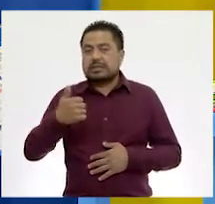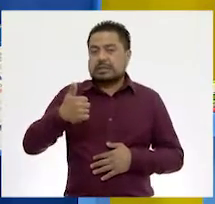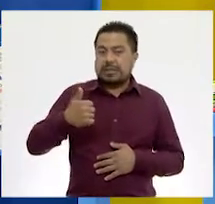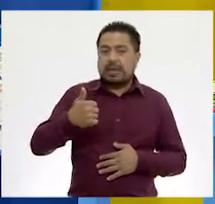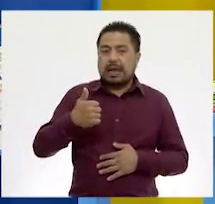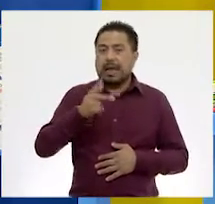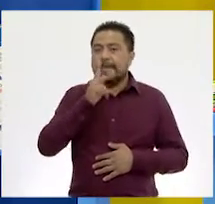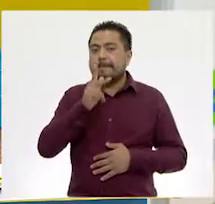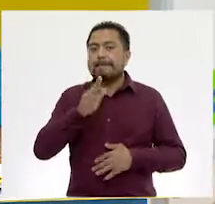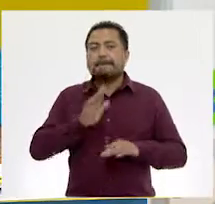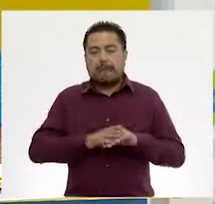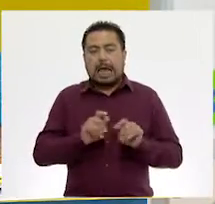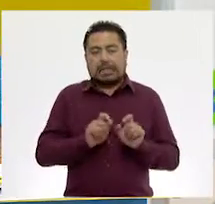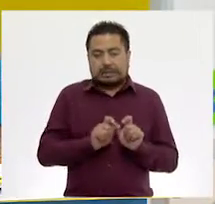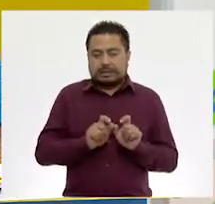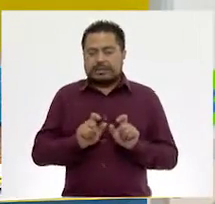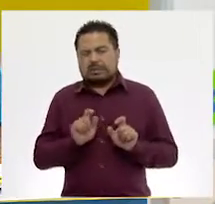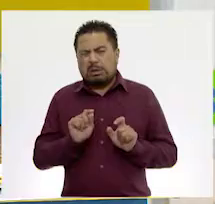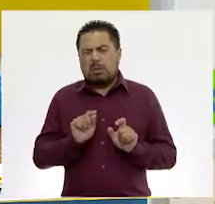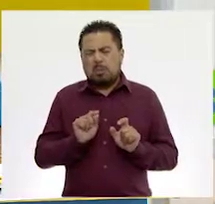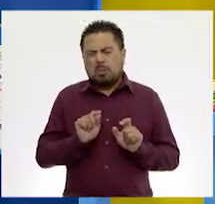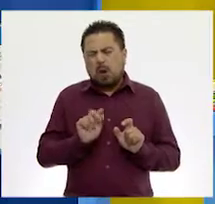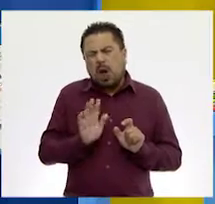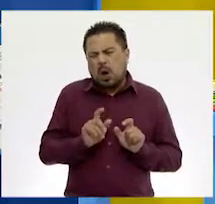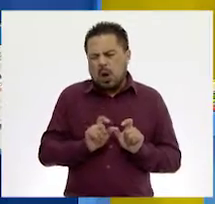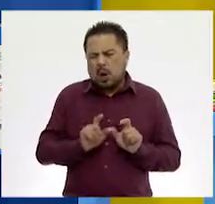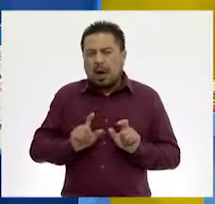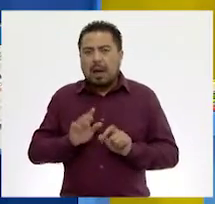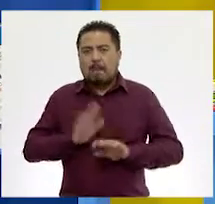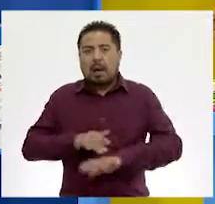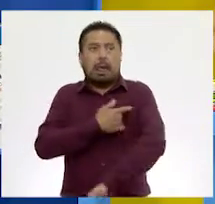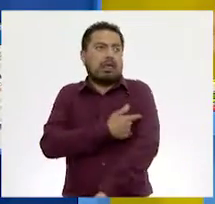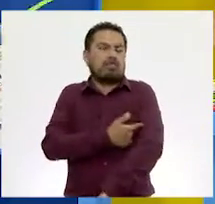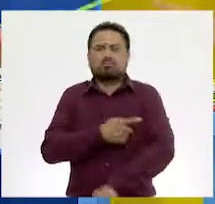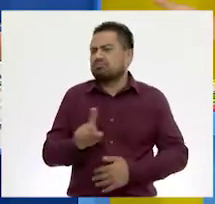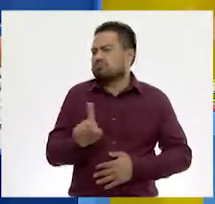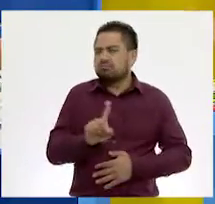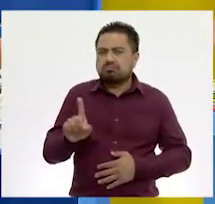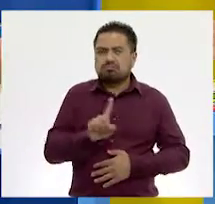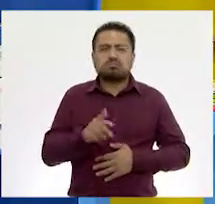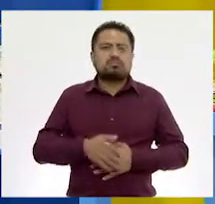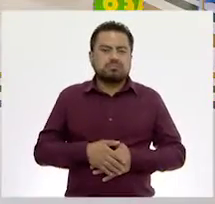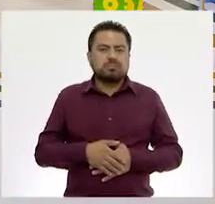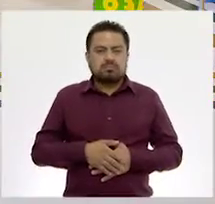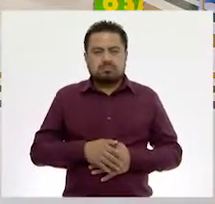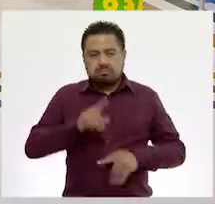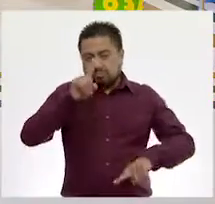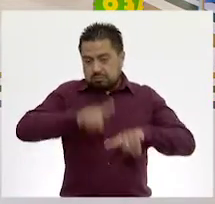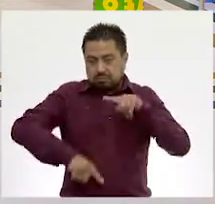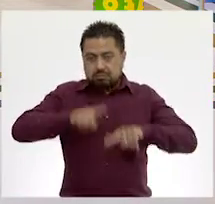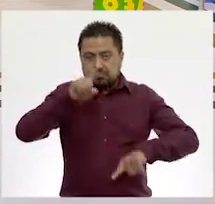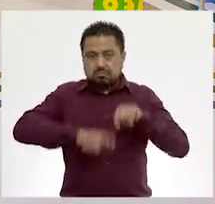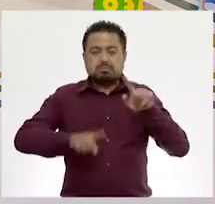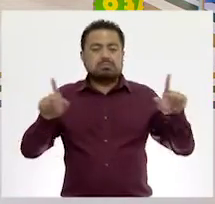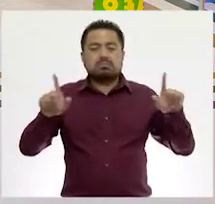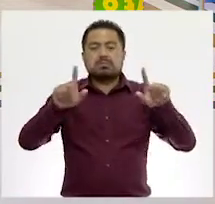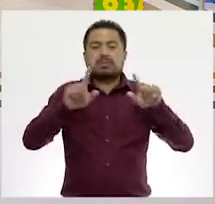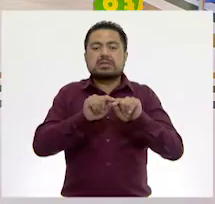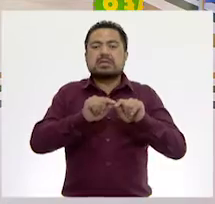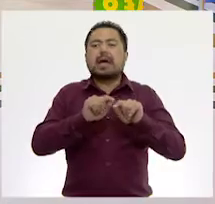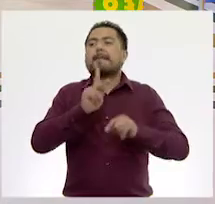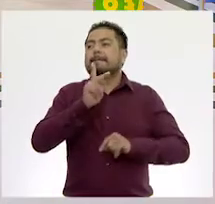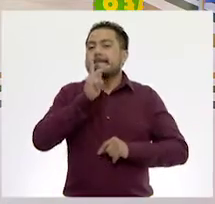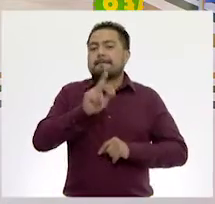1, 2, 3, 4, 5, 6. Es una palabra más larga. Es un poquito más larga, pero bien, tampoco es muy larga. Esa la vamos a ir eliminando para quedarnos con